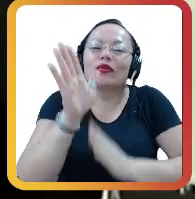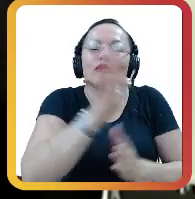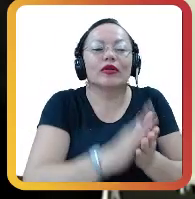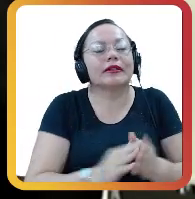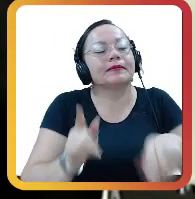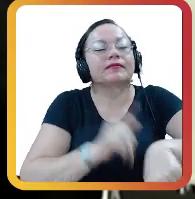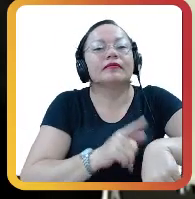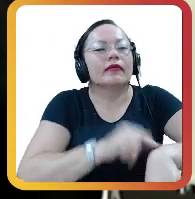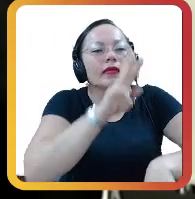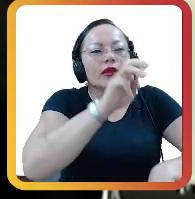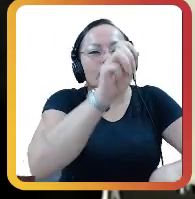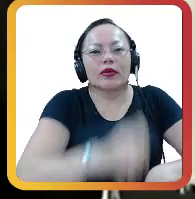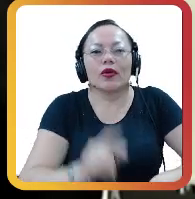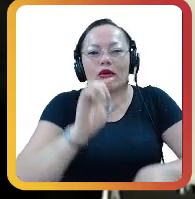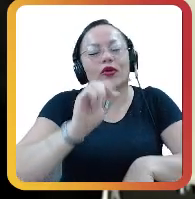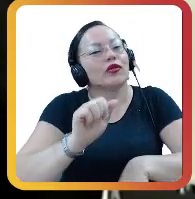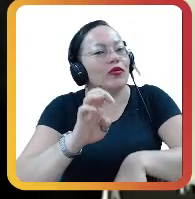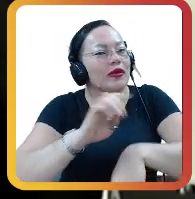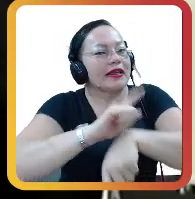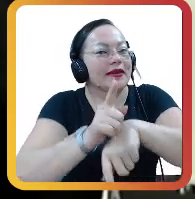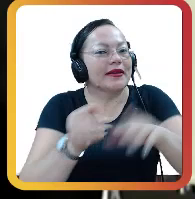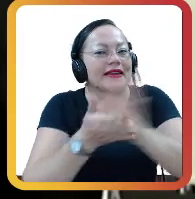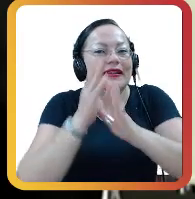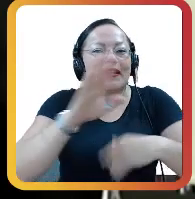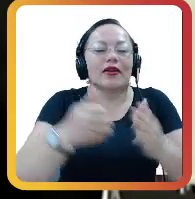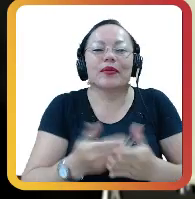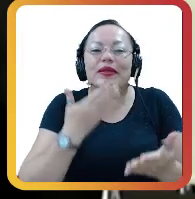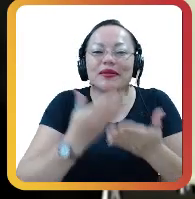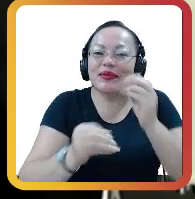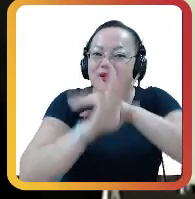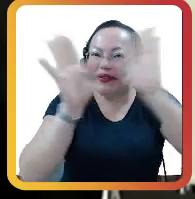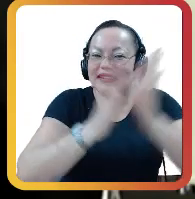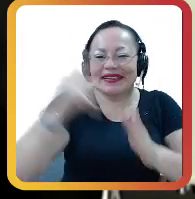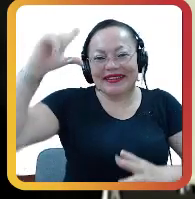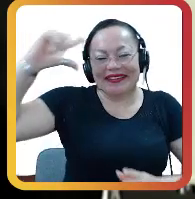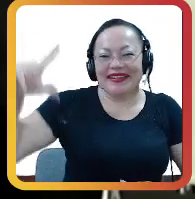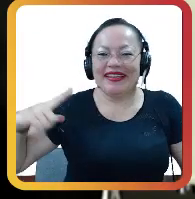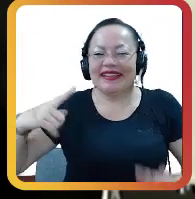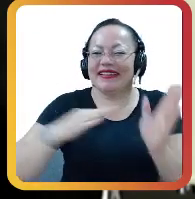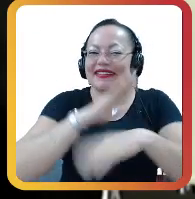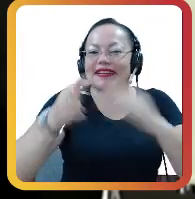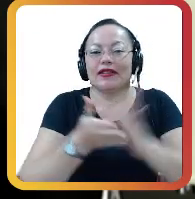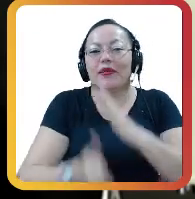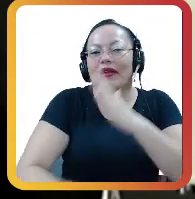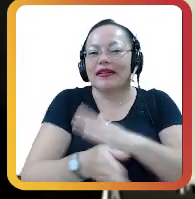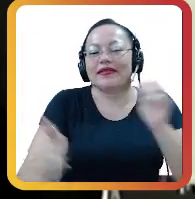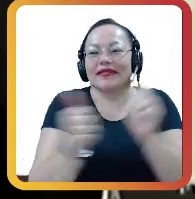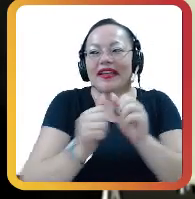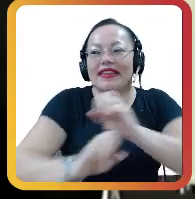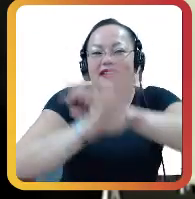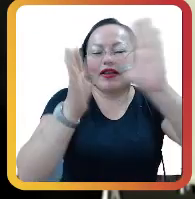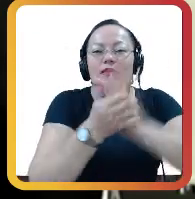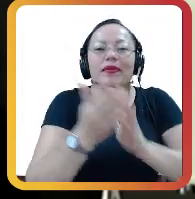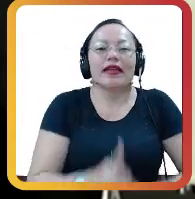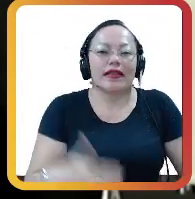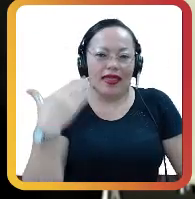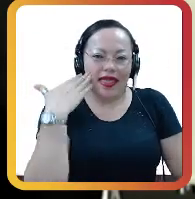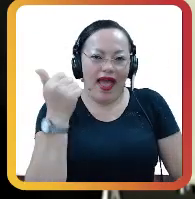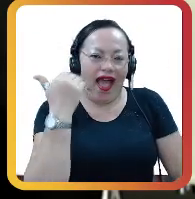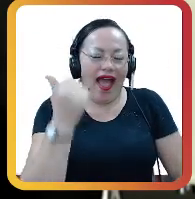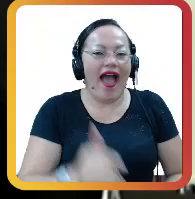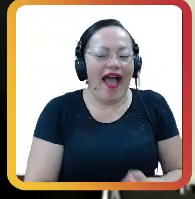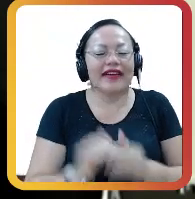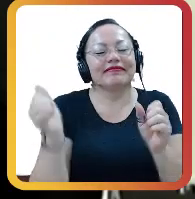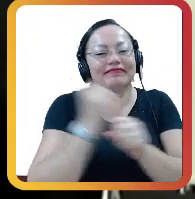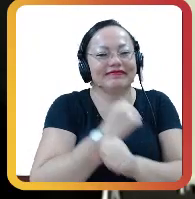minutos, 8:09, y le damos el saludo a Laurita, que a esta hora de la mañana también nos acompaña, nuestras niñas del canal Visión Dorada.